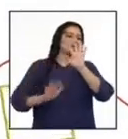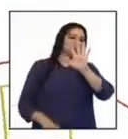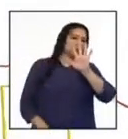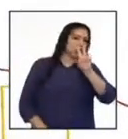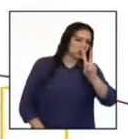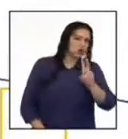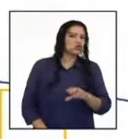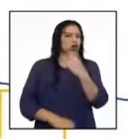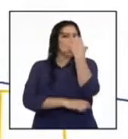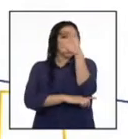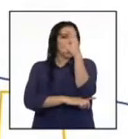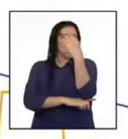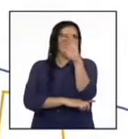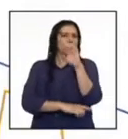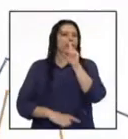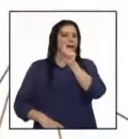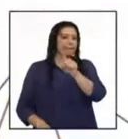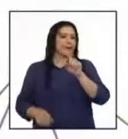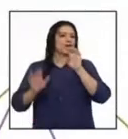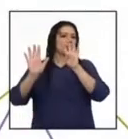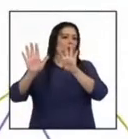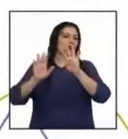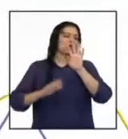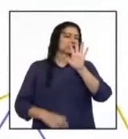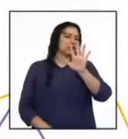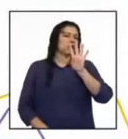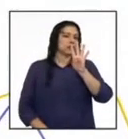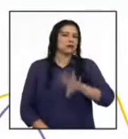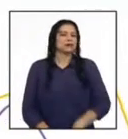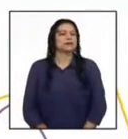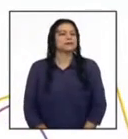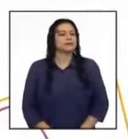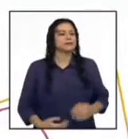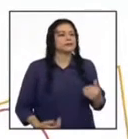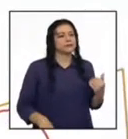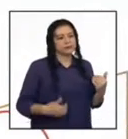1952, Colombia en 1954.